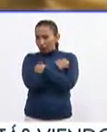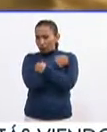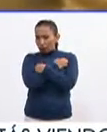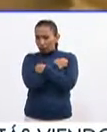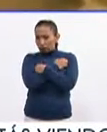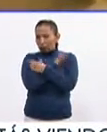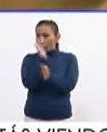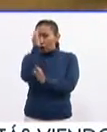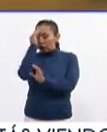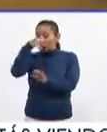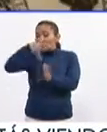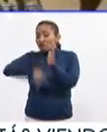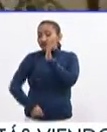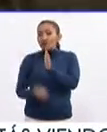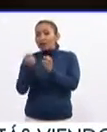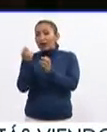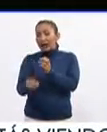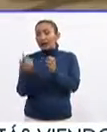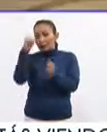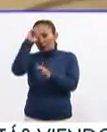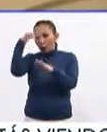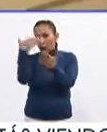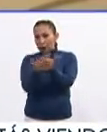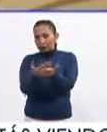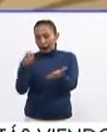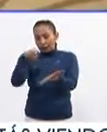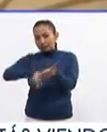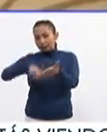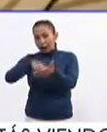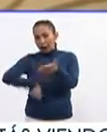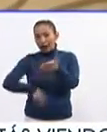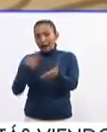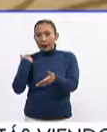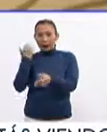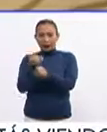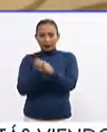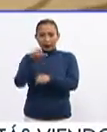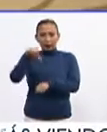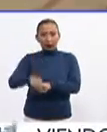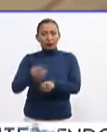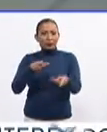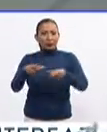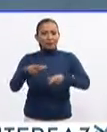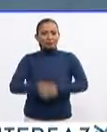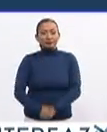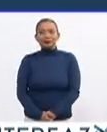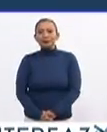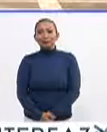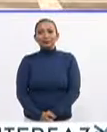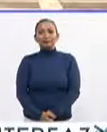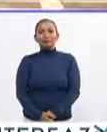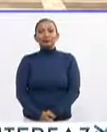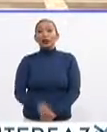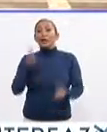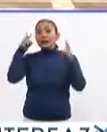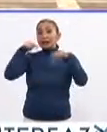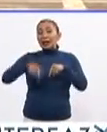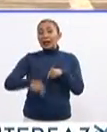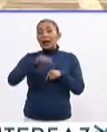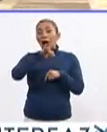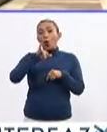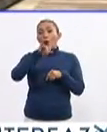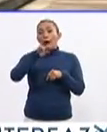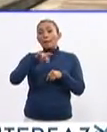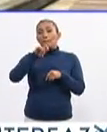educación? Conoce todos los detalles y la propuesta que se hace en la nota que elaboramos para ti. Nos visita